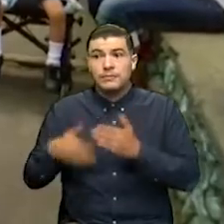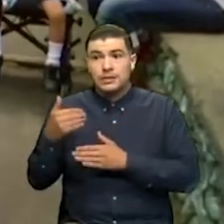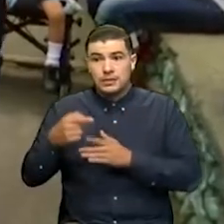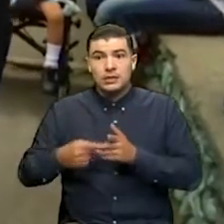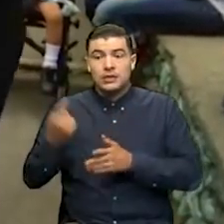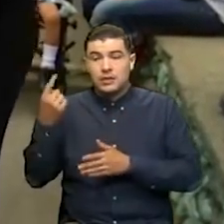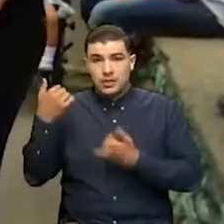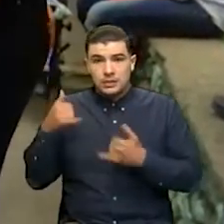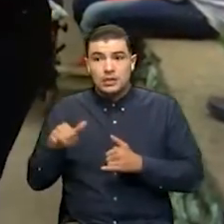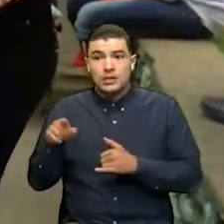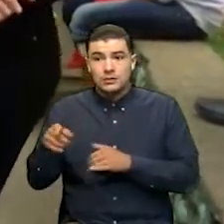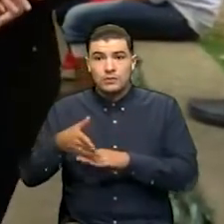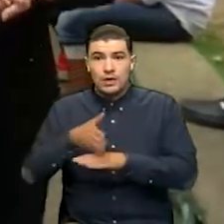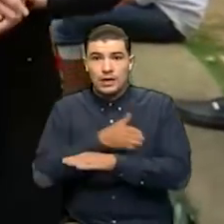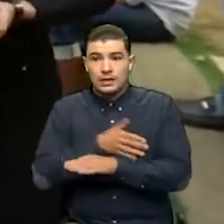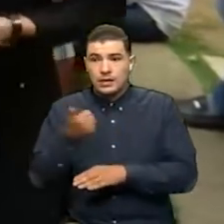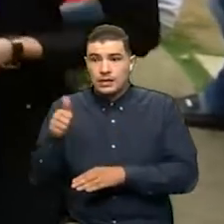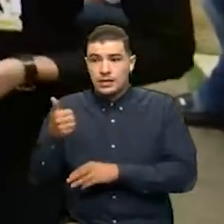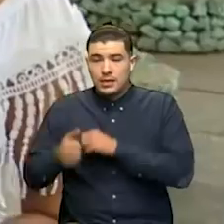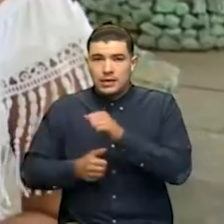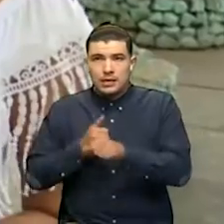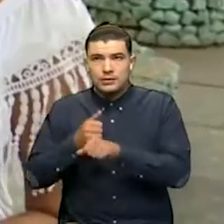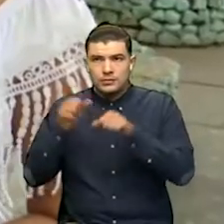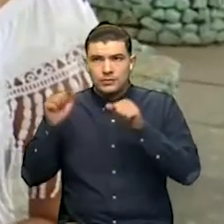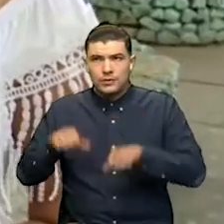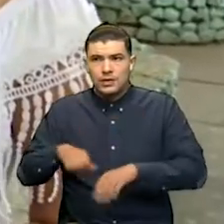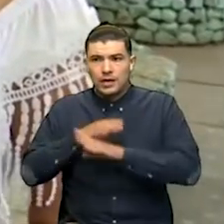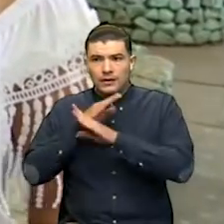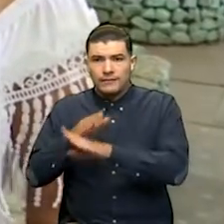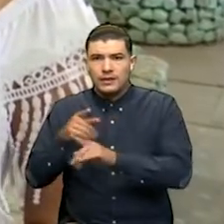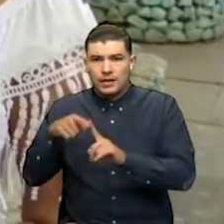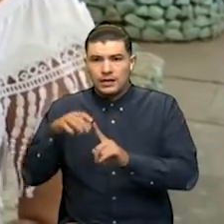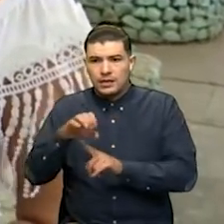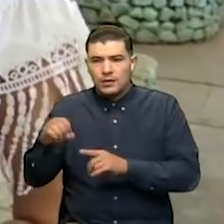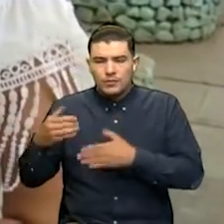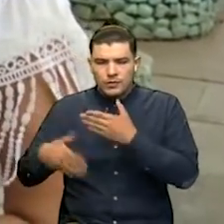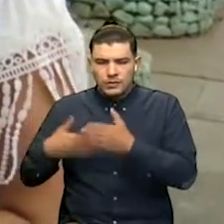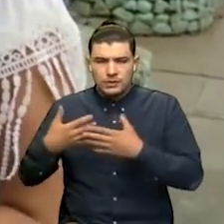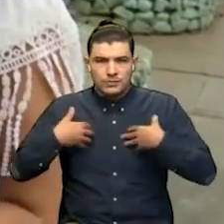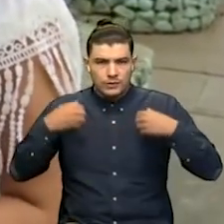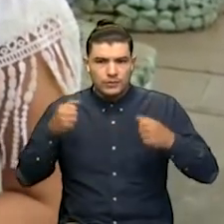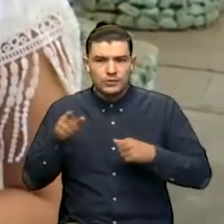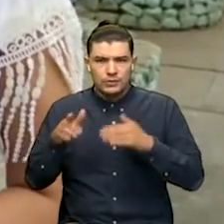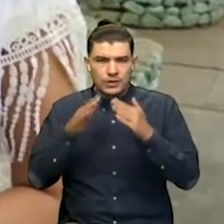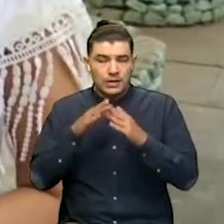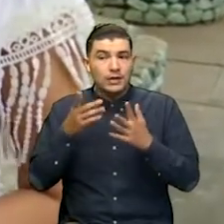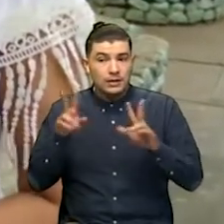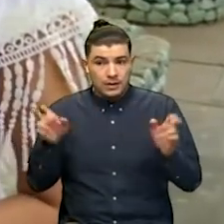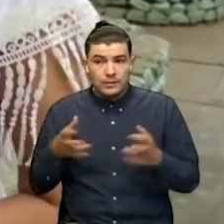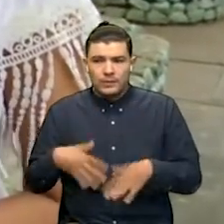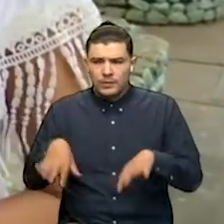años para evitar que el tío pues, pueda llegar a iniciar ese proceso de pertenencia. Eso, digamos, es bastante importante.